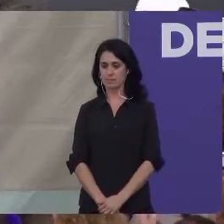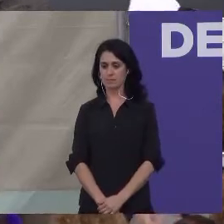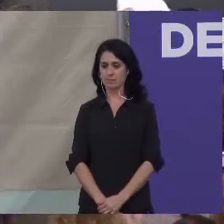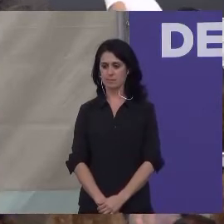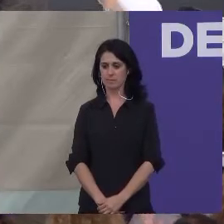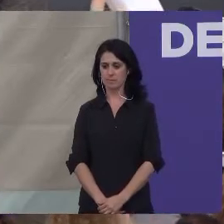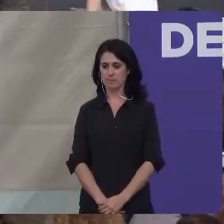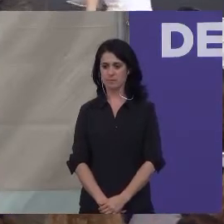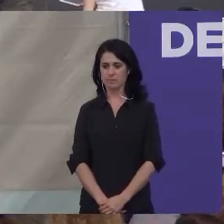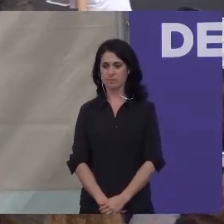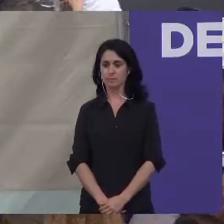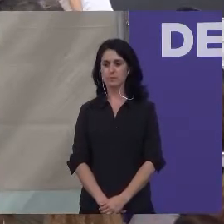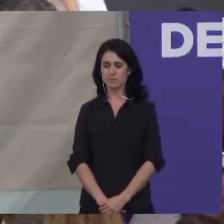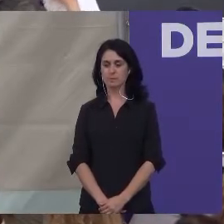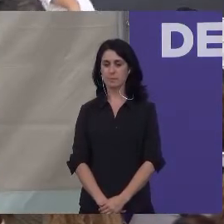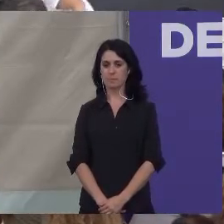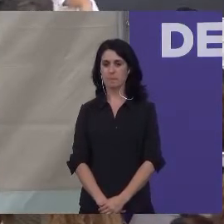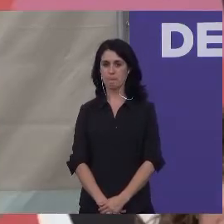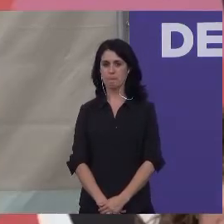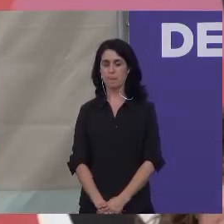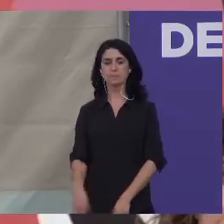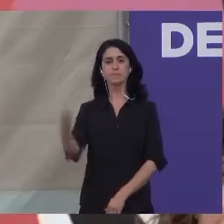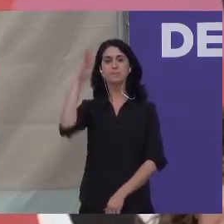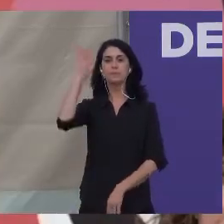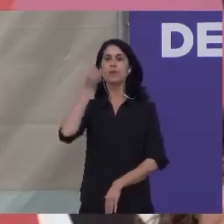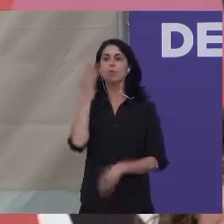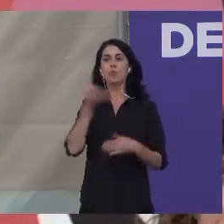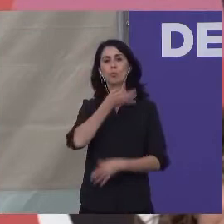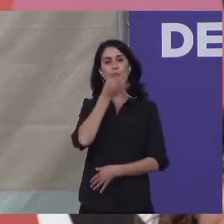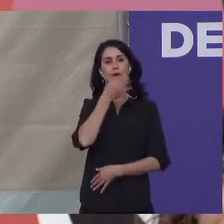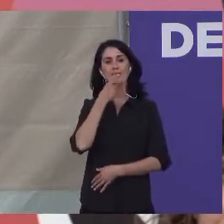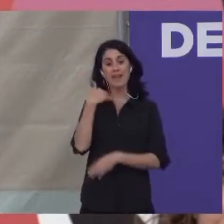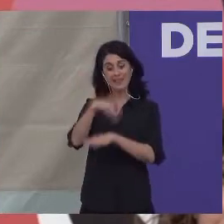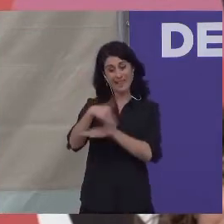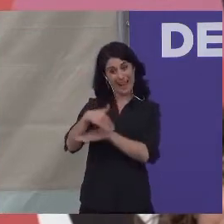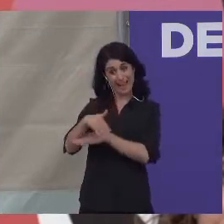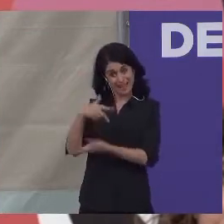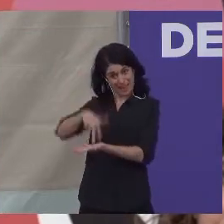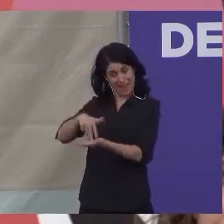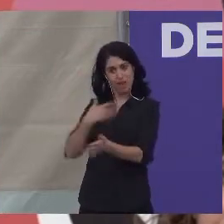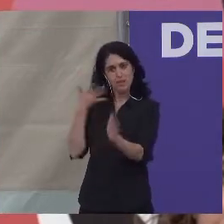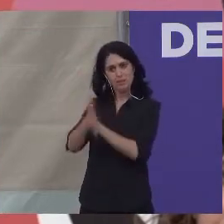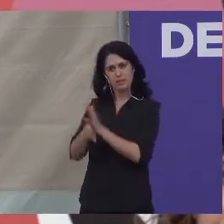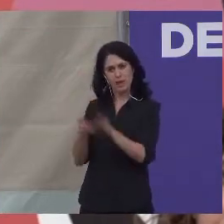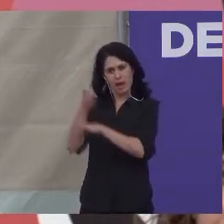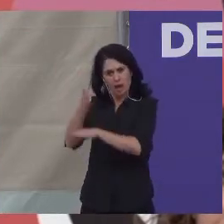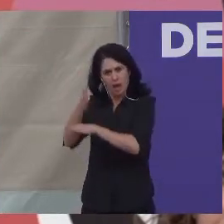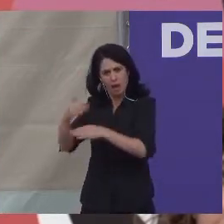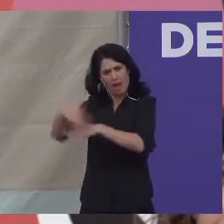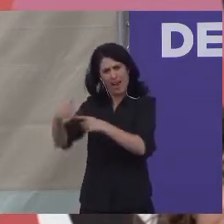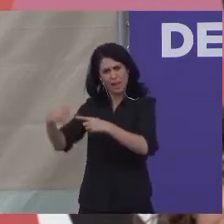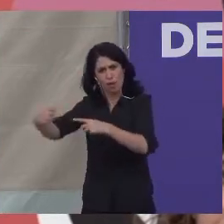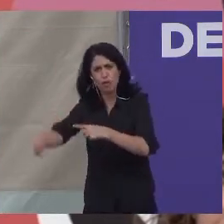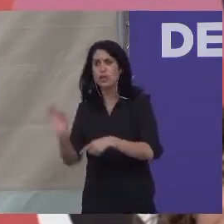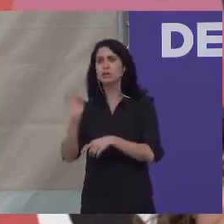Hola, buenas tardes. Estar en la calle no es estar en la tele a toda hora, ni acudir a las manifestaciones de las